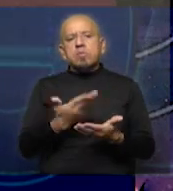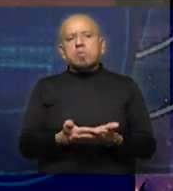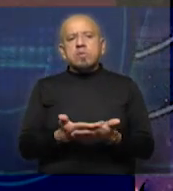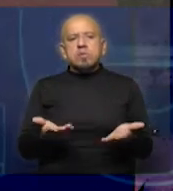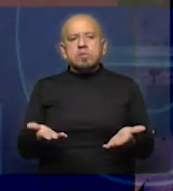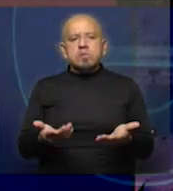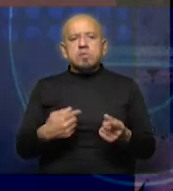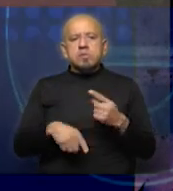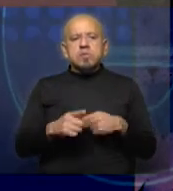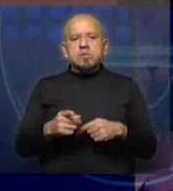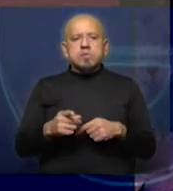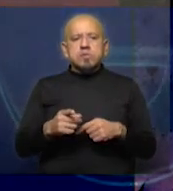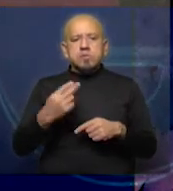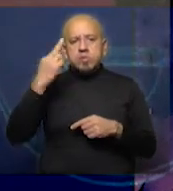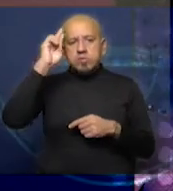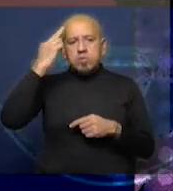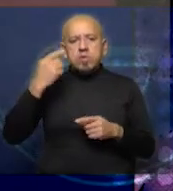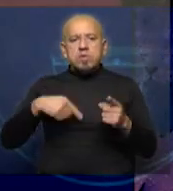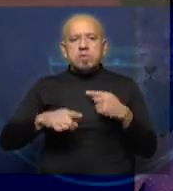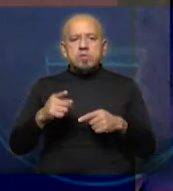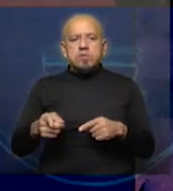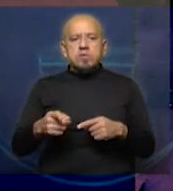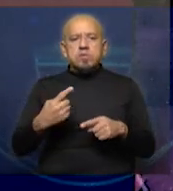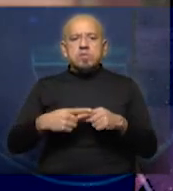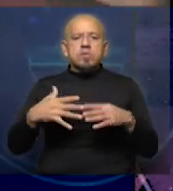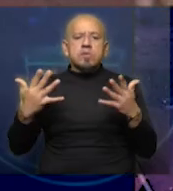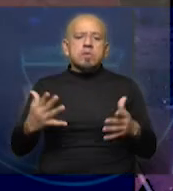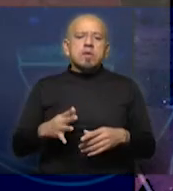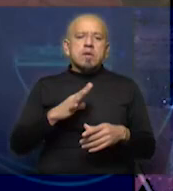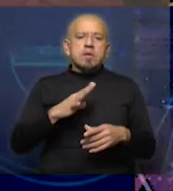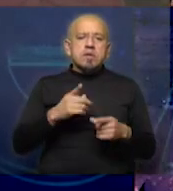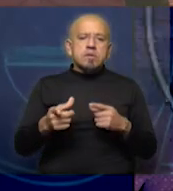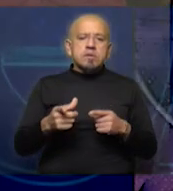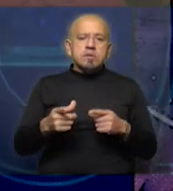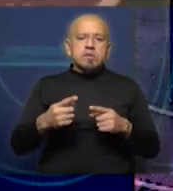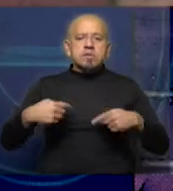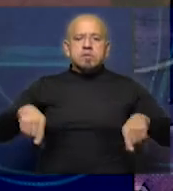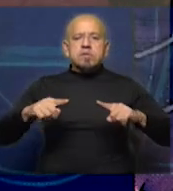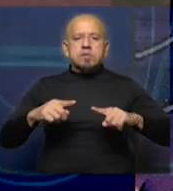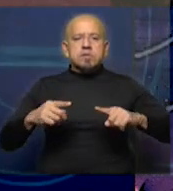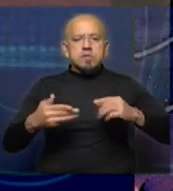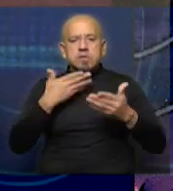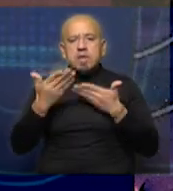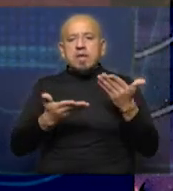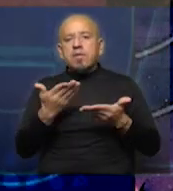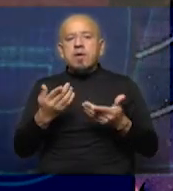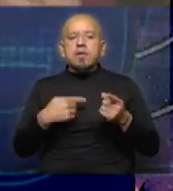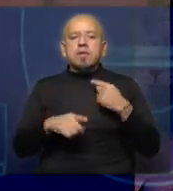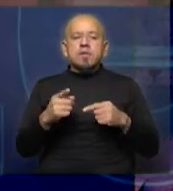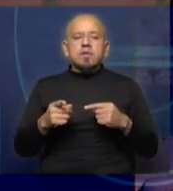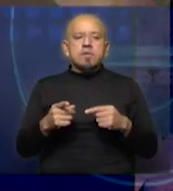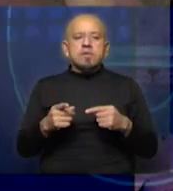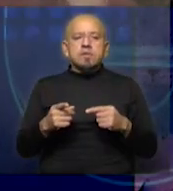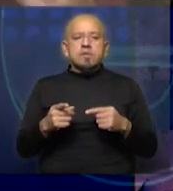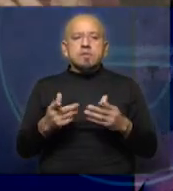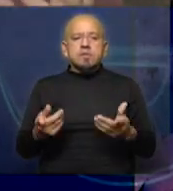resuena en el público uruguayo que termina siendo una fiesta no hay hay alma alma de carnaval no Y eso Y eso Y eso está